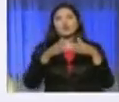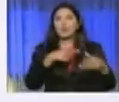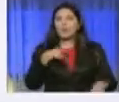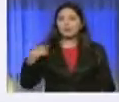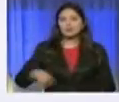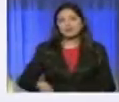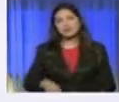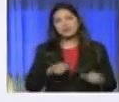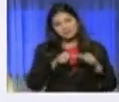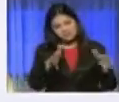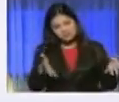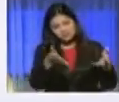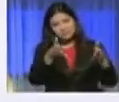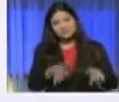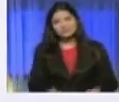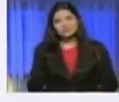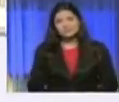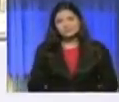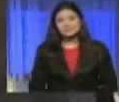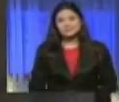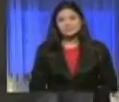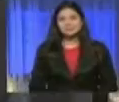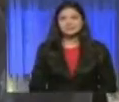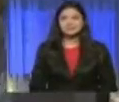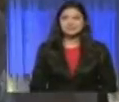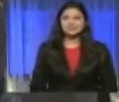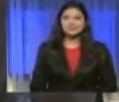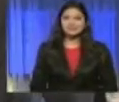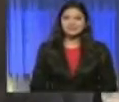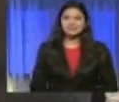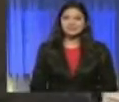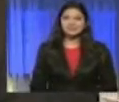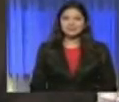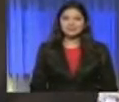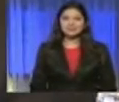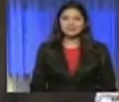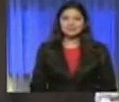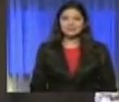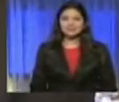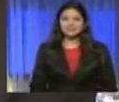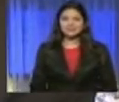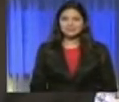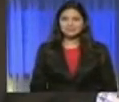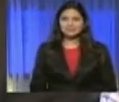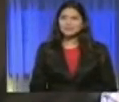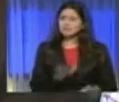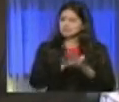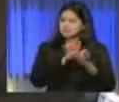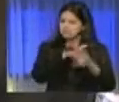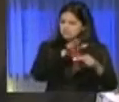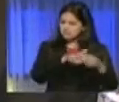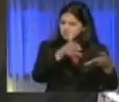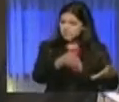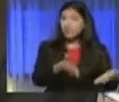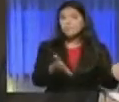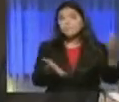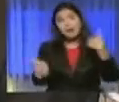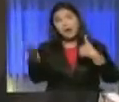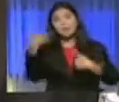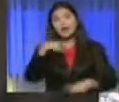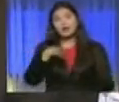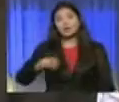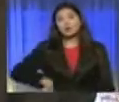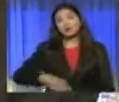embajador. Comparta su experiencia. Quédese sentadito ahí. Bueno, venga toda la delegación